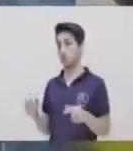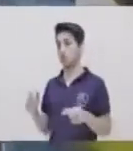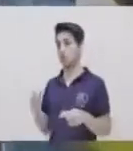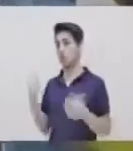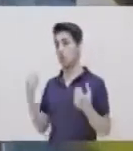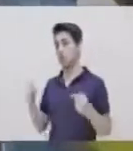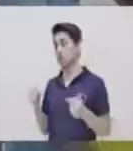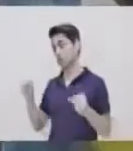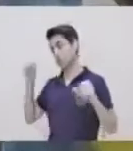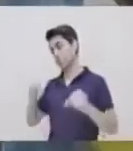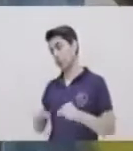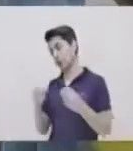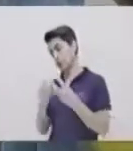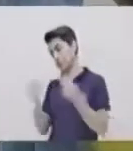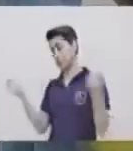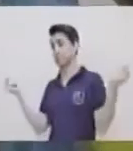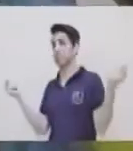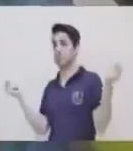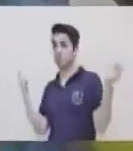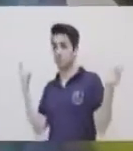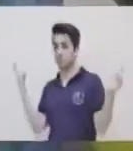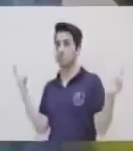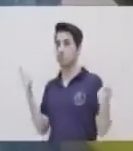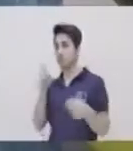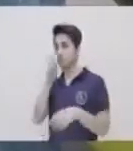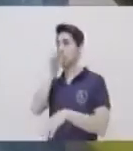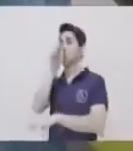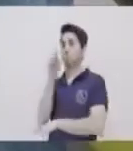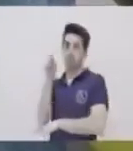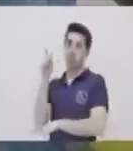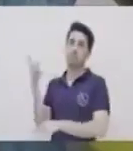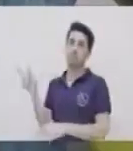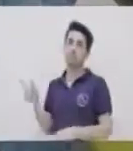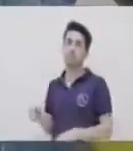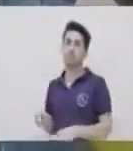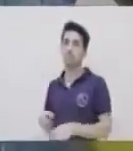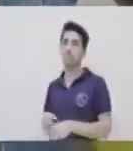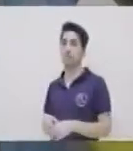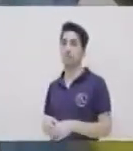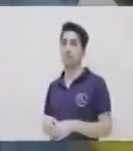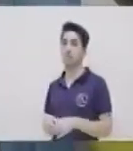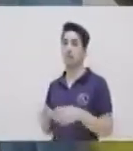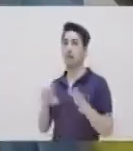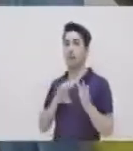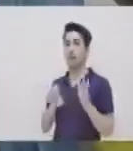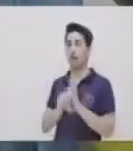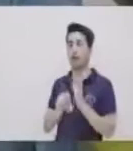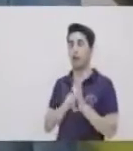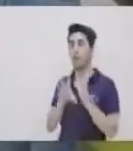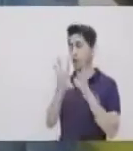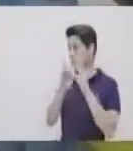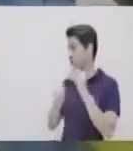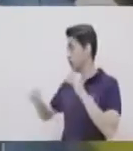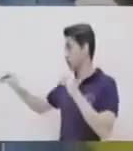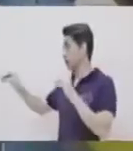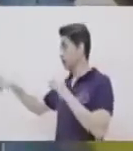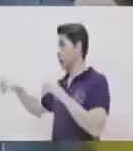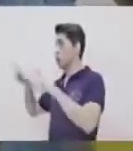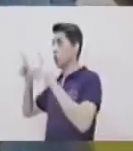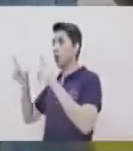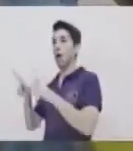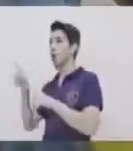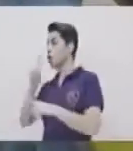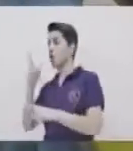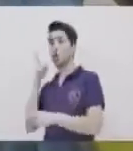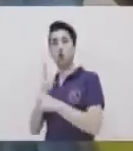creado este procedimiento para ir eliminándola. Meter una especie en un ambiente en el cual no es correcto, el ave